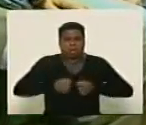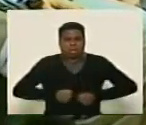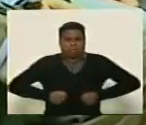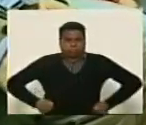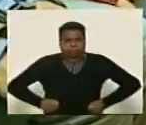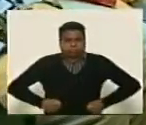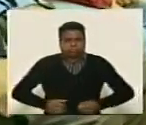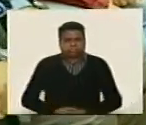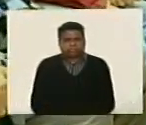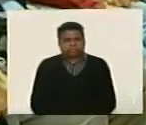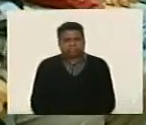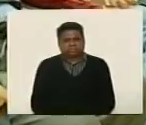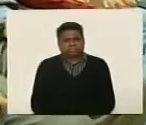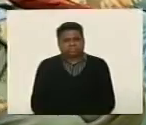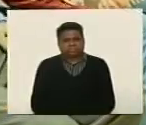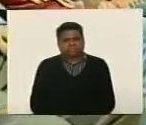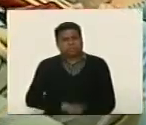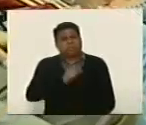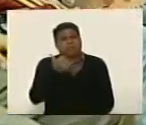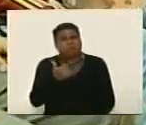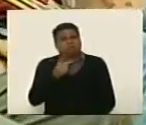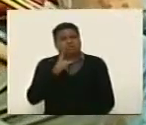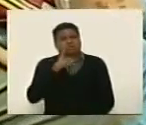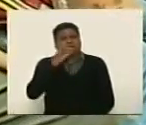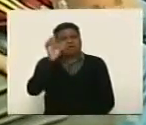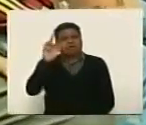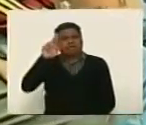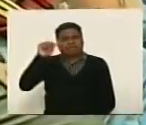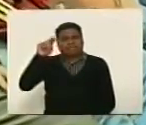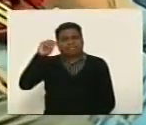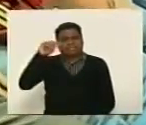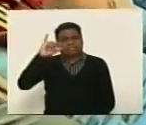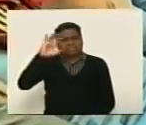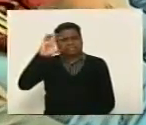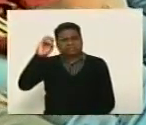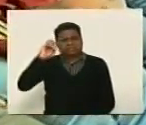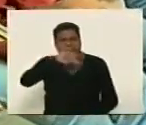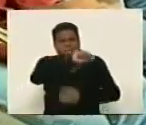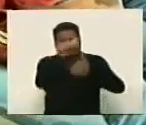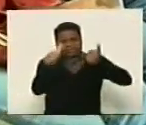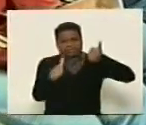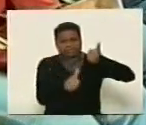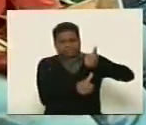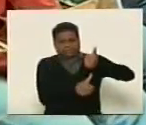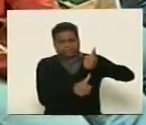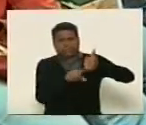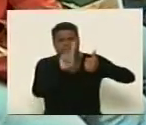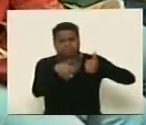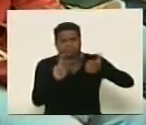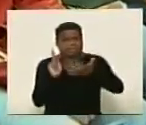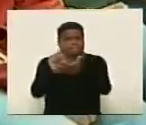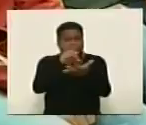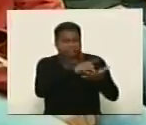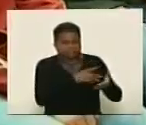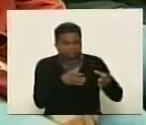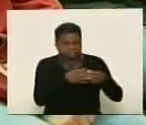Constitucional, Francisco Amelías, vicepresidente de la Comisión de Soberanía e Integridad